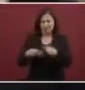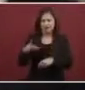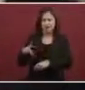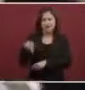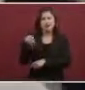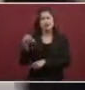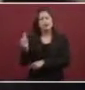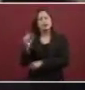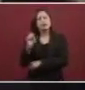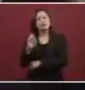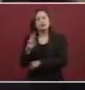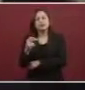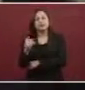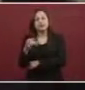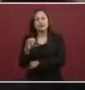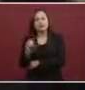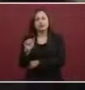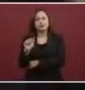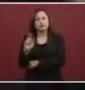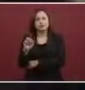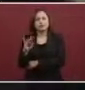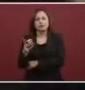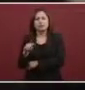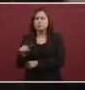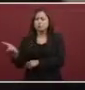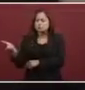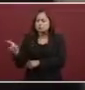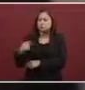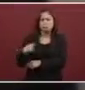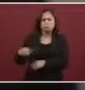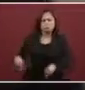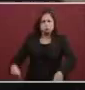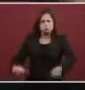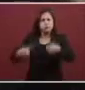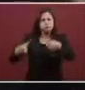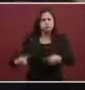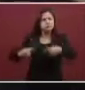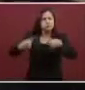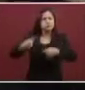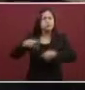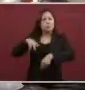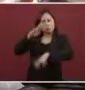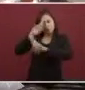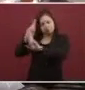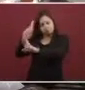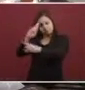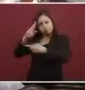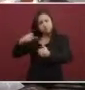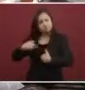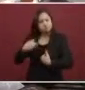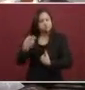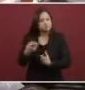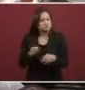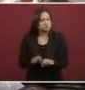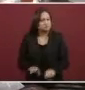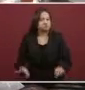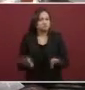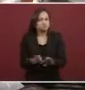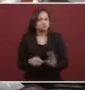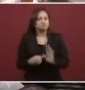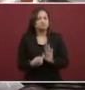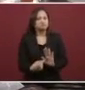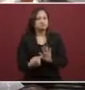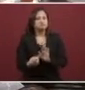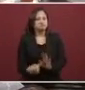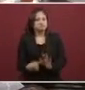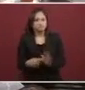que generalmente tenemos puntos de vista opuestos sobre muchas realidades, pero hay mucho respeto y eso creo que le hace hasta más interesante el